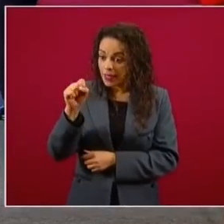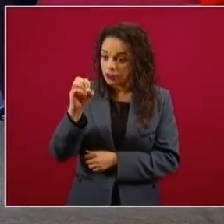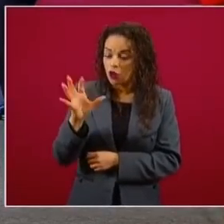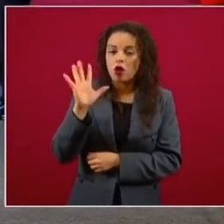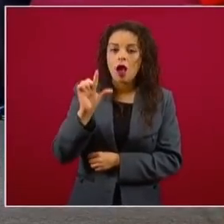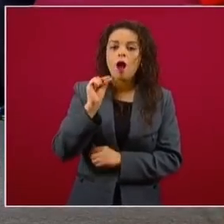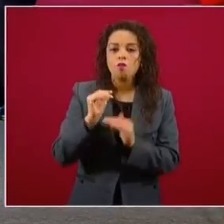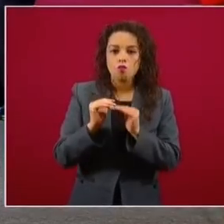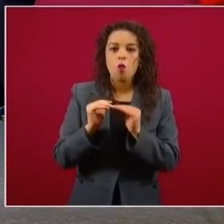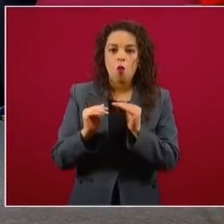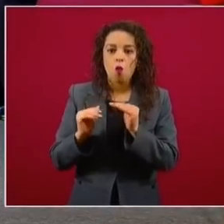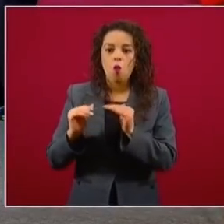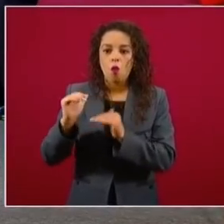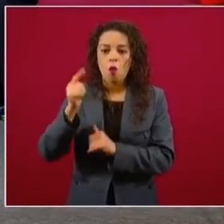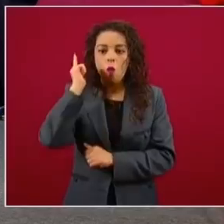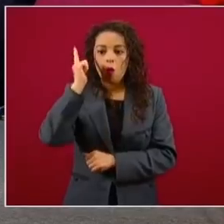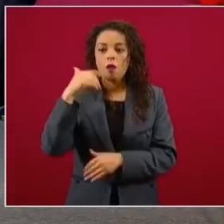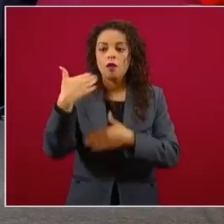cierre en